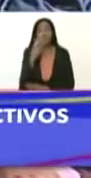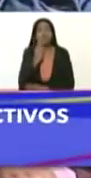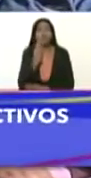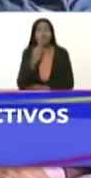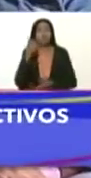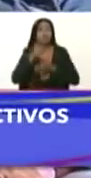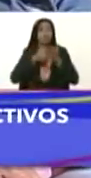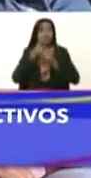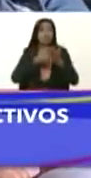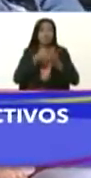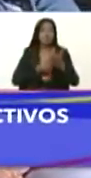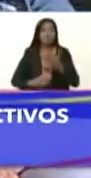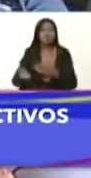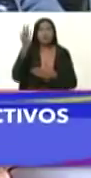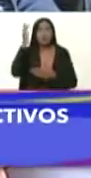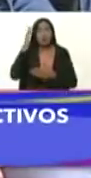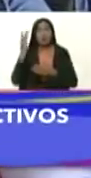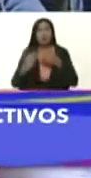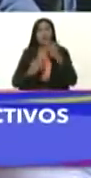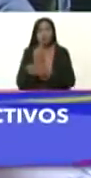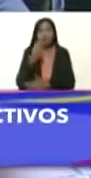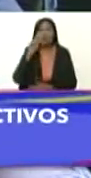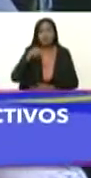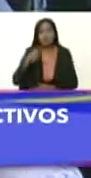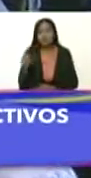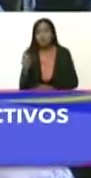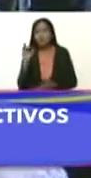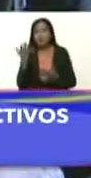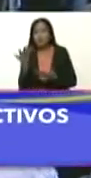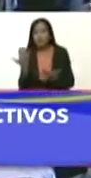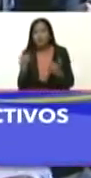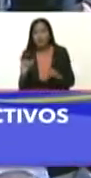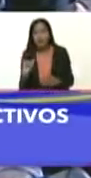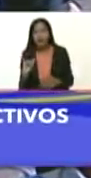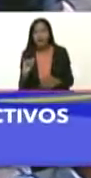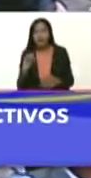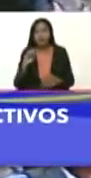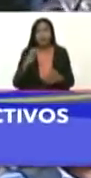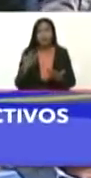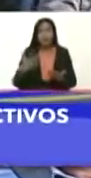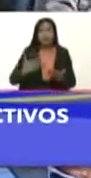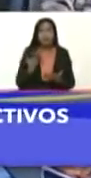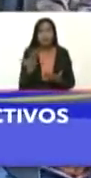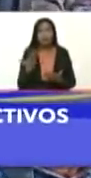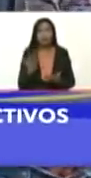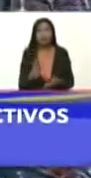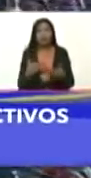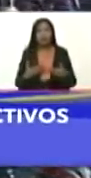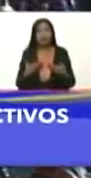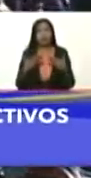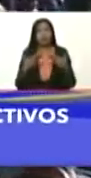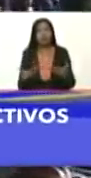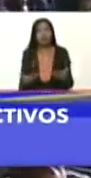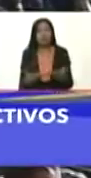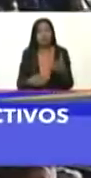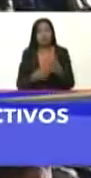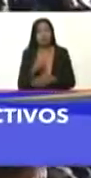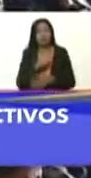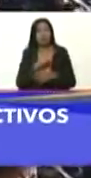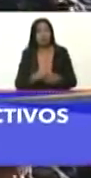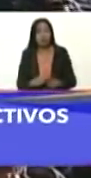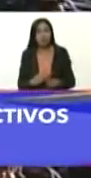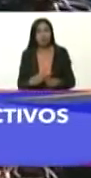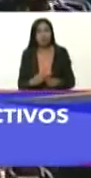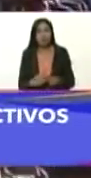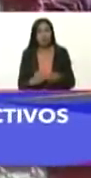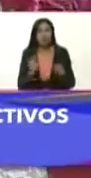lucha, y saben qué funciona y qué no funciona, y saben cómo se puede dar más poder al